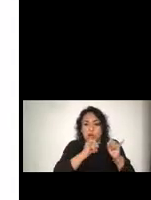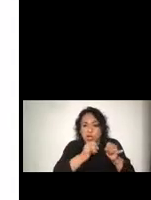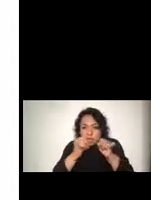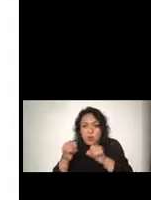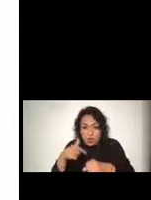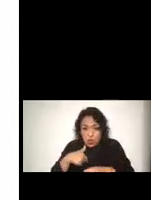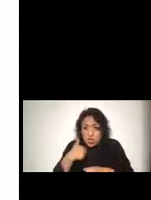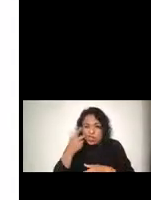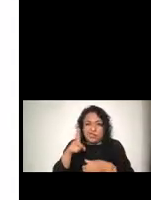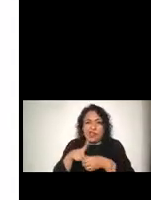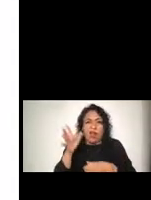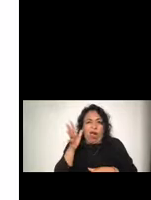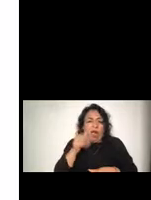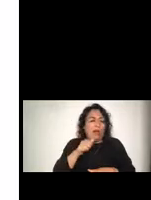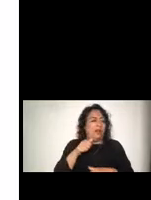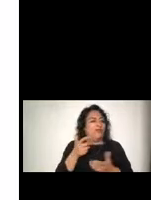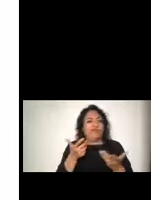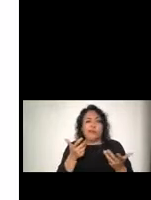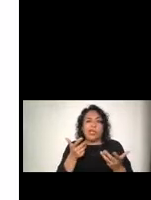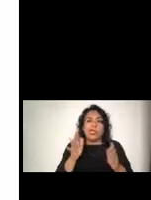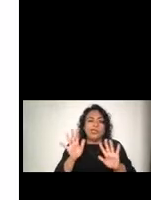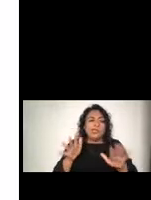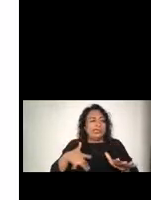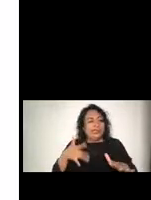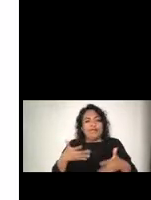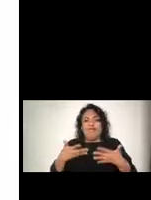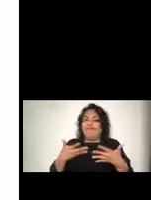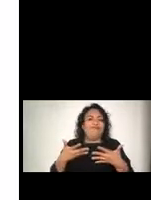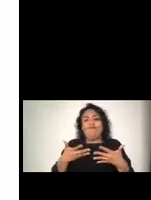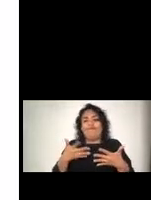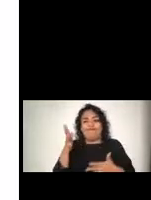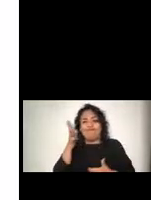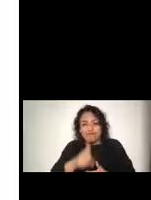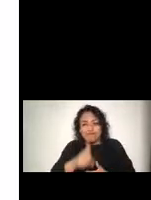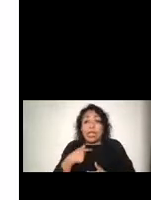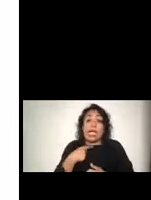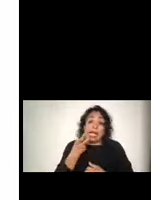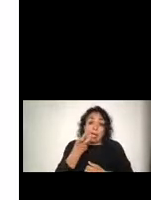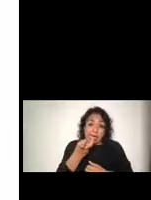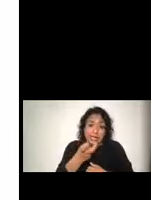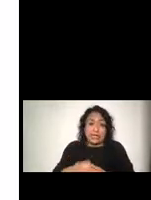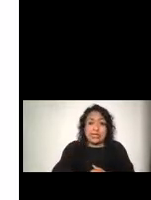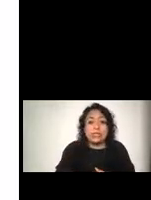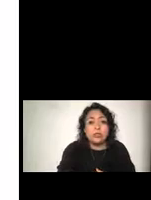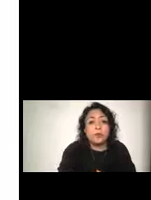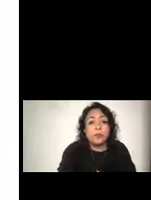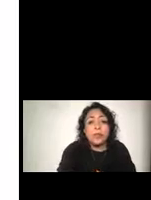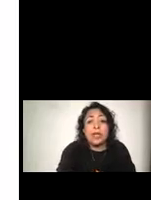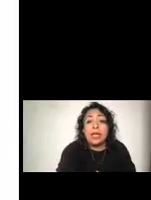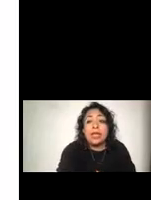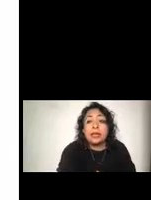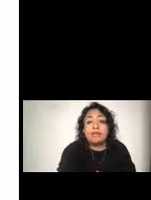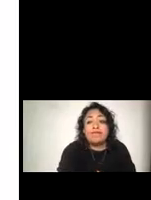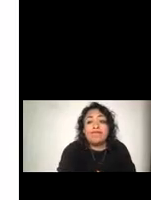otorguemos donativos a las organizaciones y esto puede afectar,